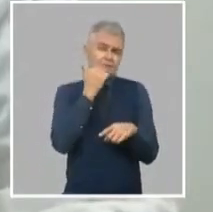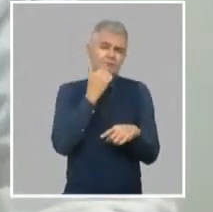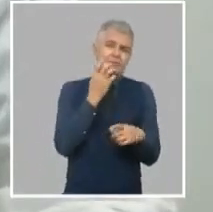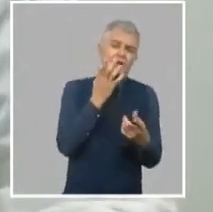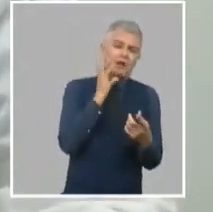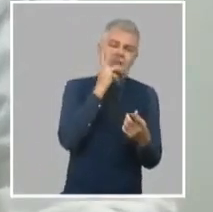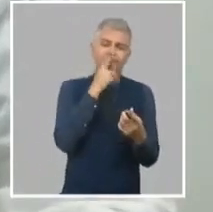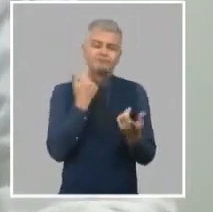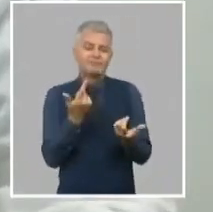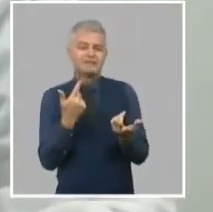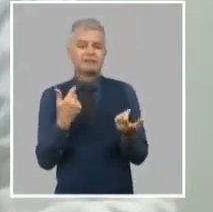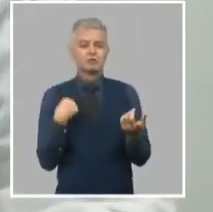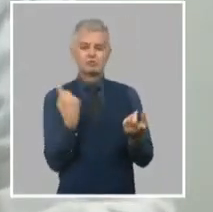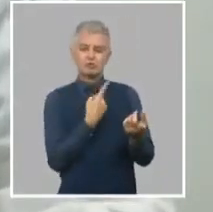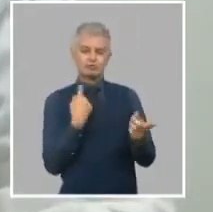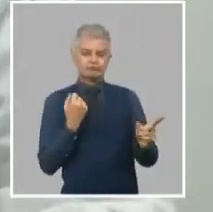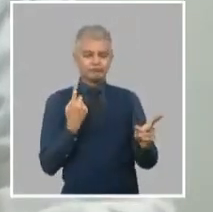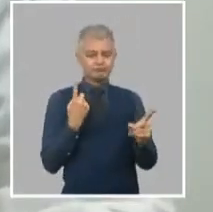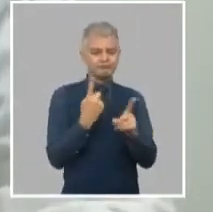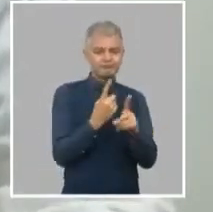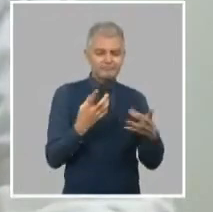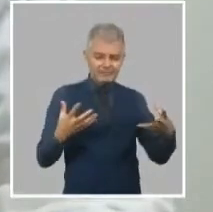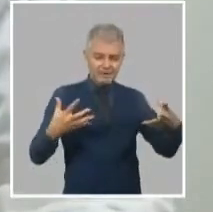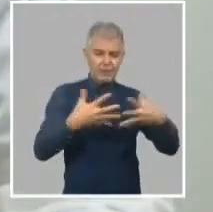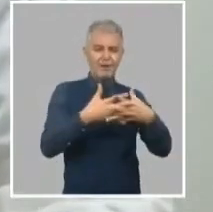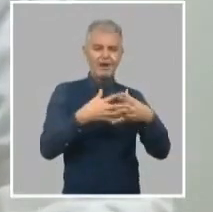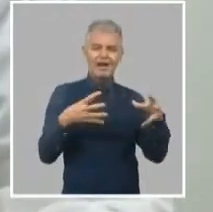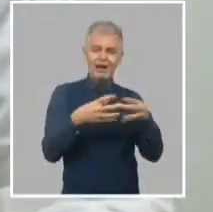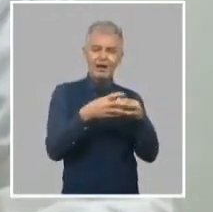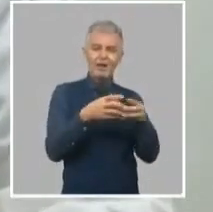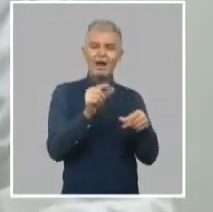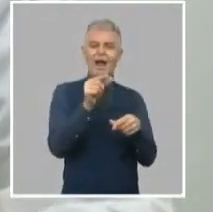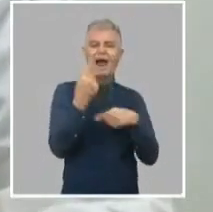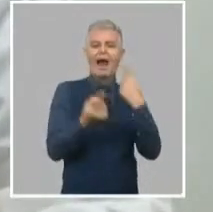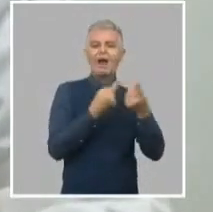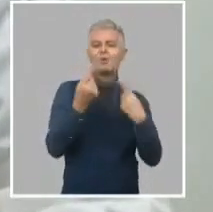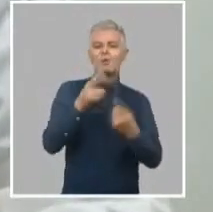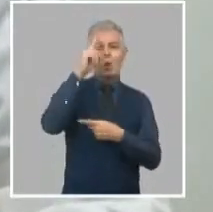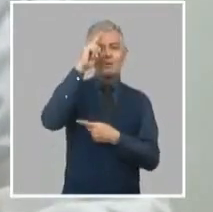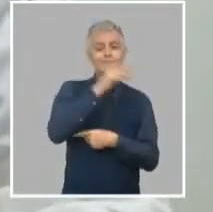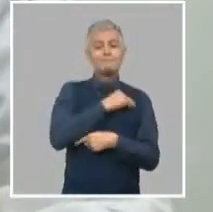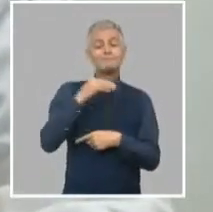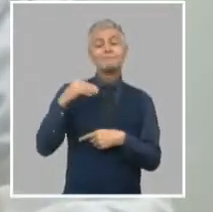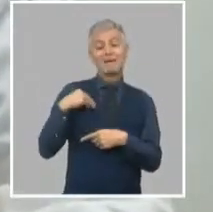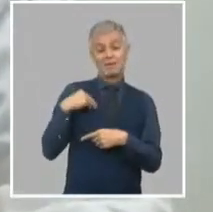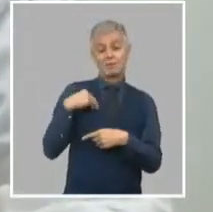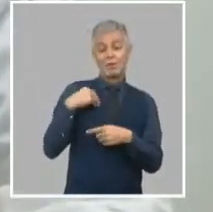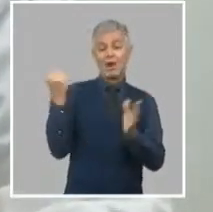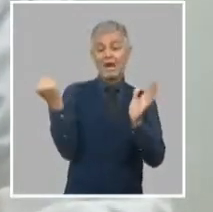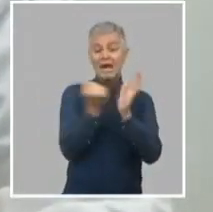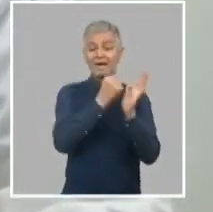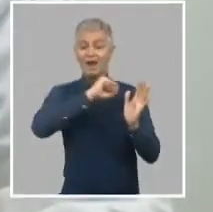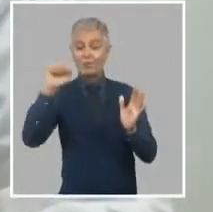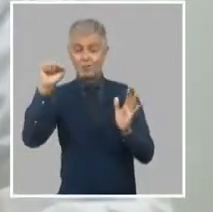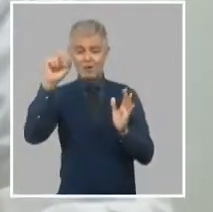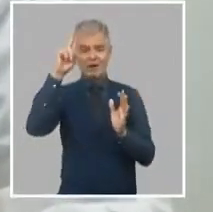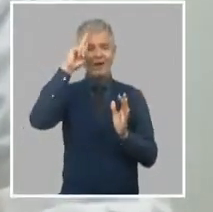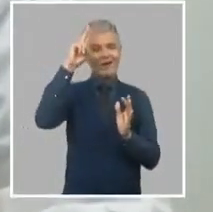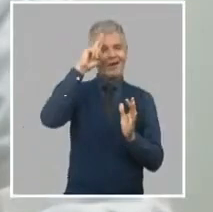egresados de la Escuela Latinoamericana de Medicina, que nos integramos en la Brigada Monseñor Romero y que se